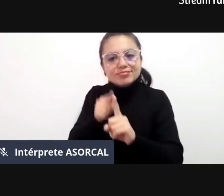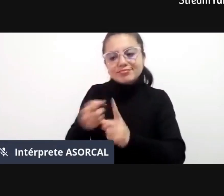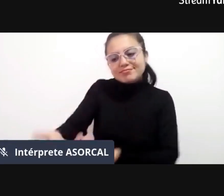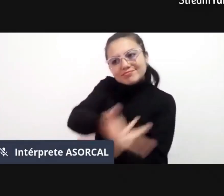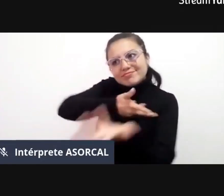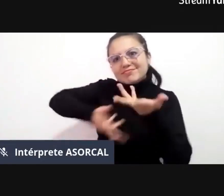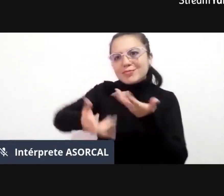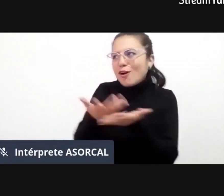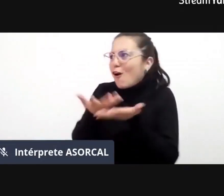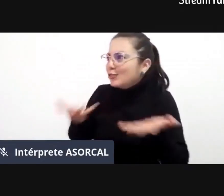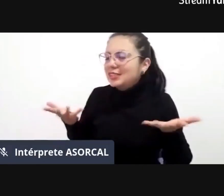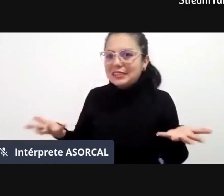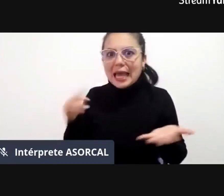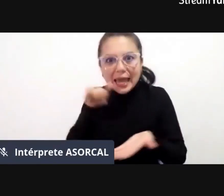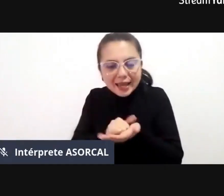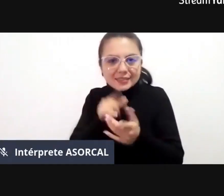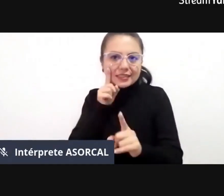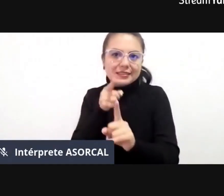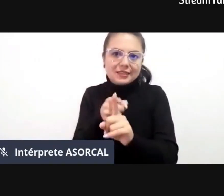En